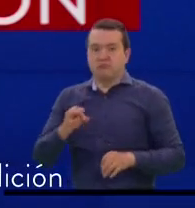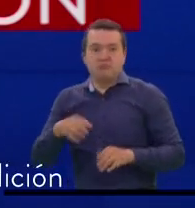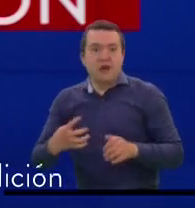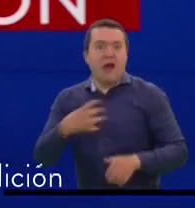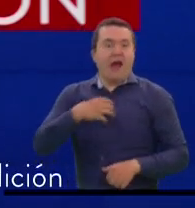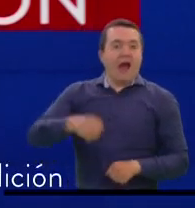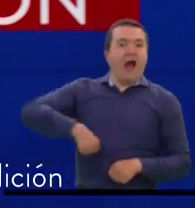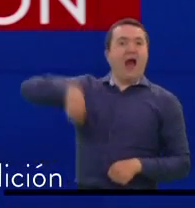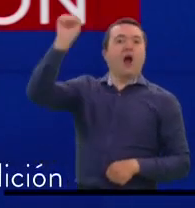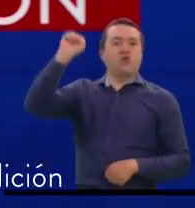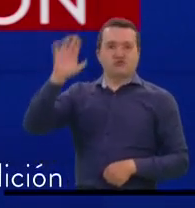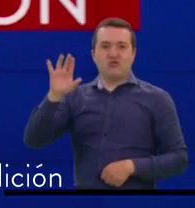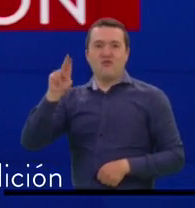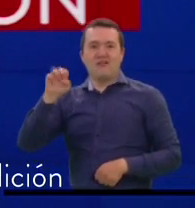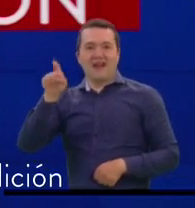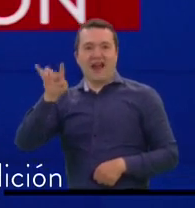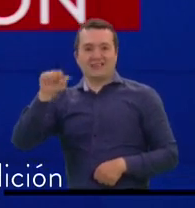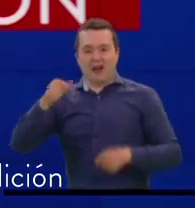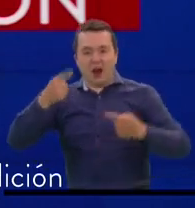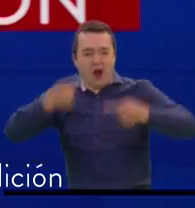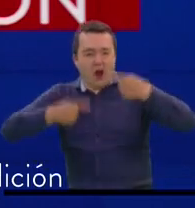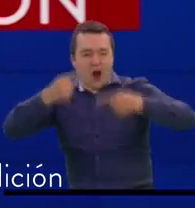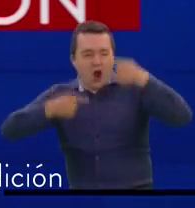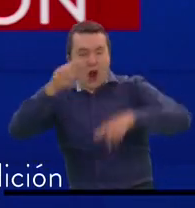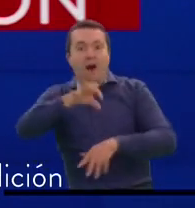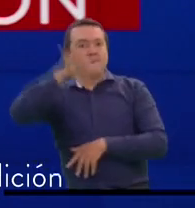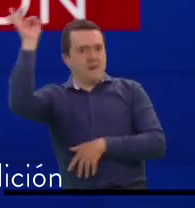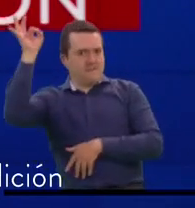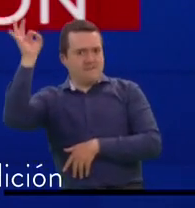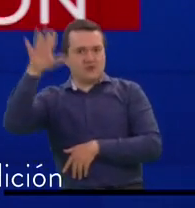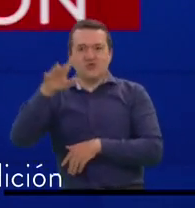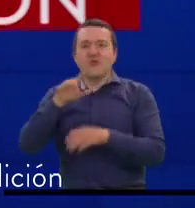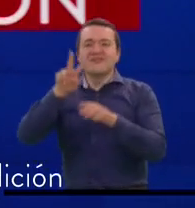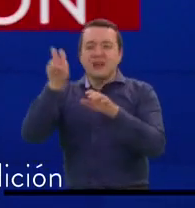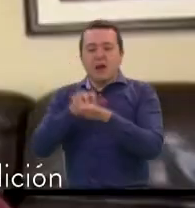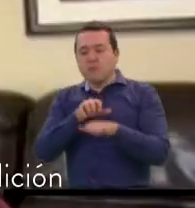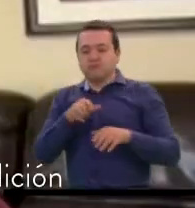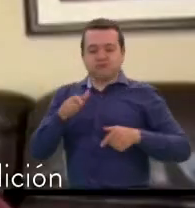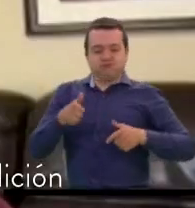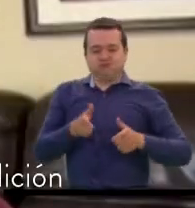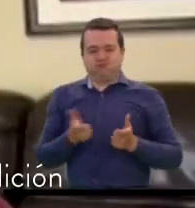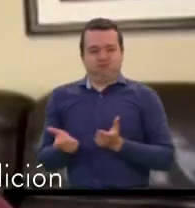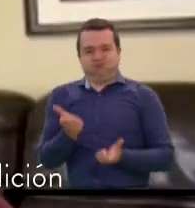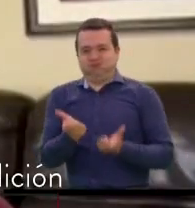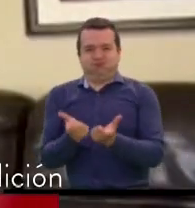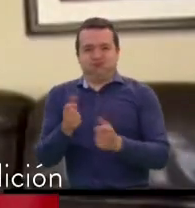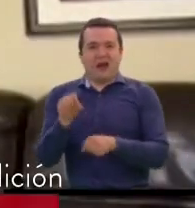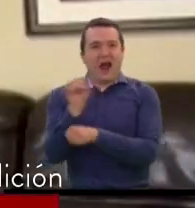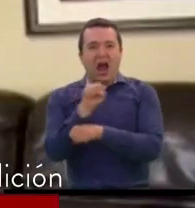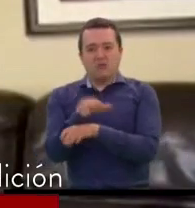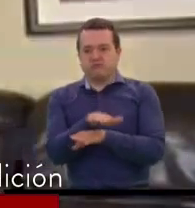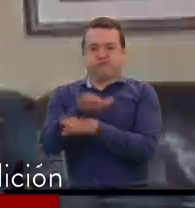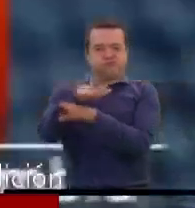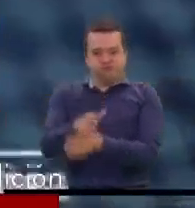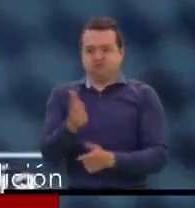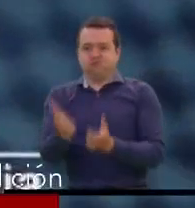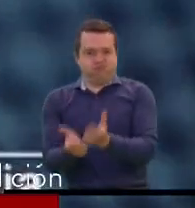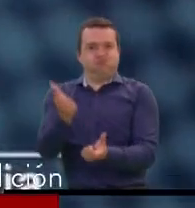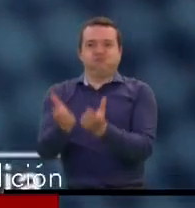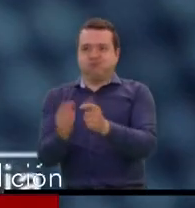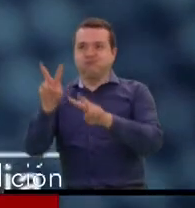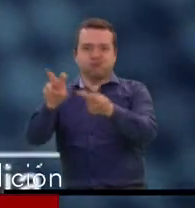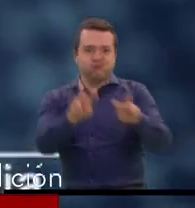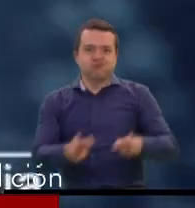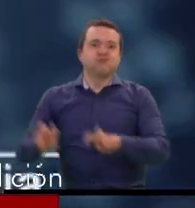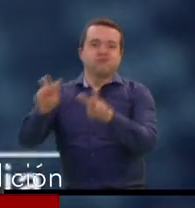Rover Challenge. Les contamos cómo y por qué lo lograron. This year's College and University Division of the